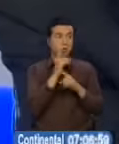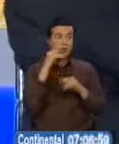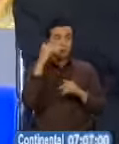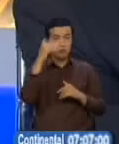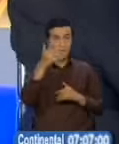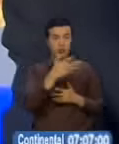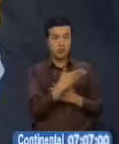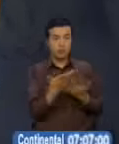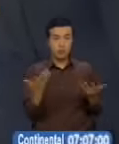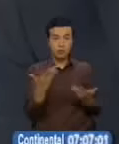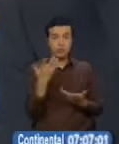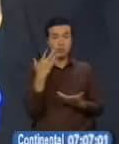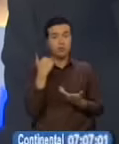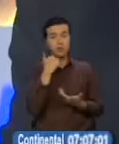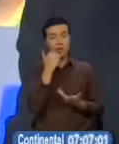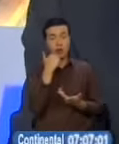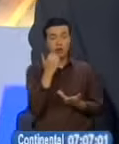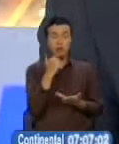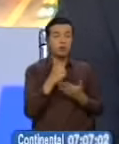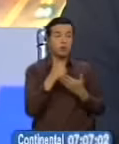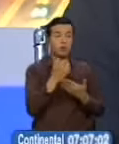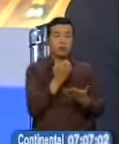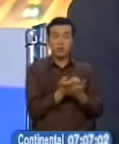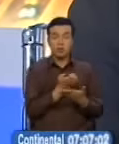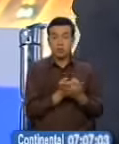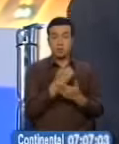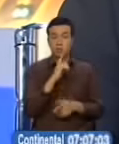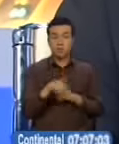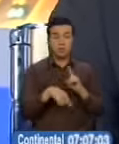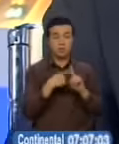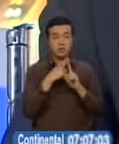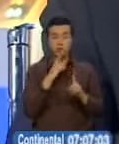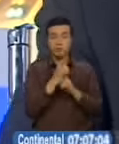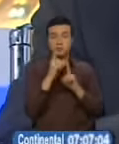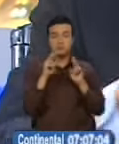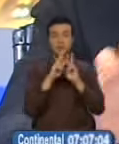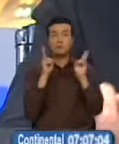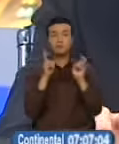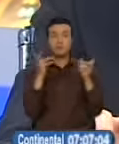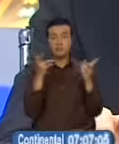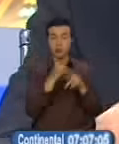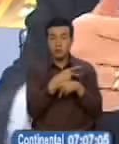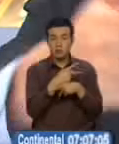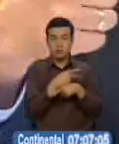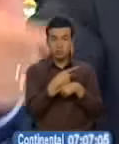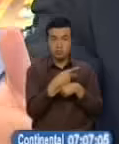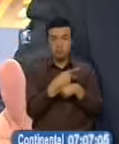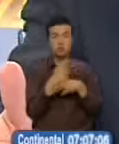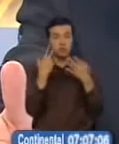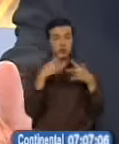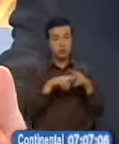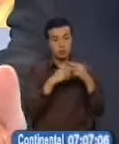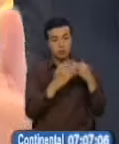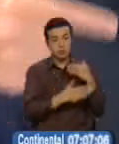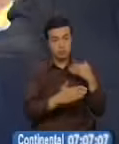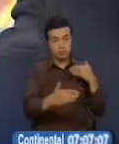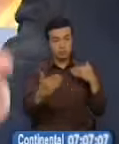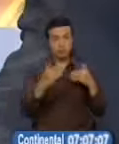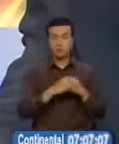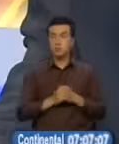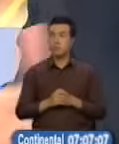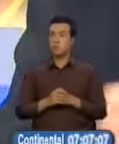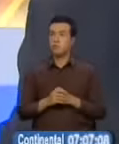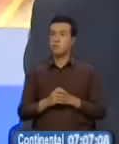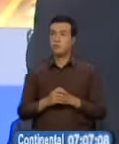futuro, genera un beneficio económico y también podría estar relacionado con el tema productivo al generar ese beneficio económico